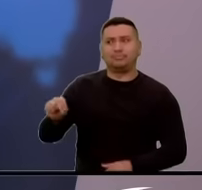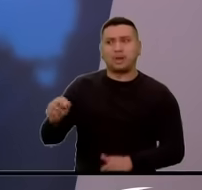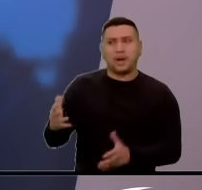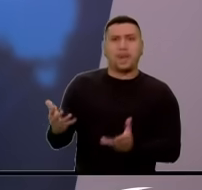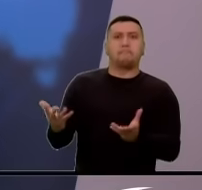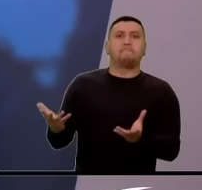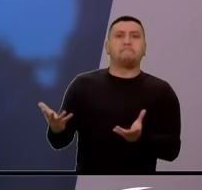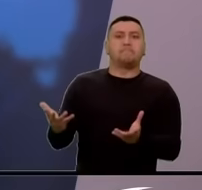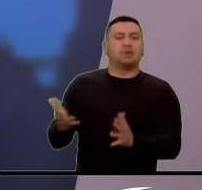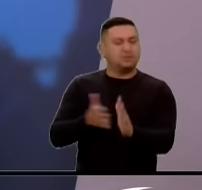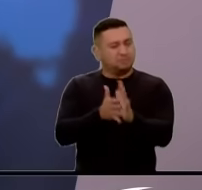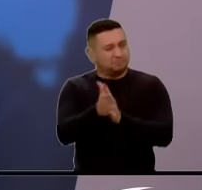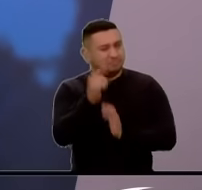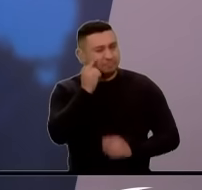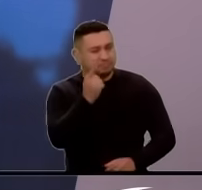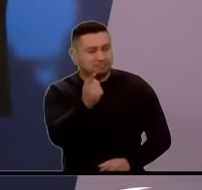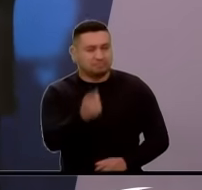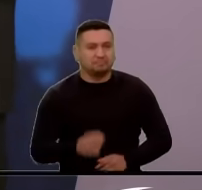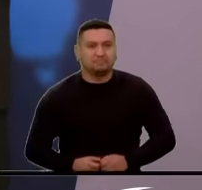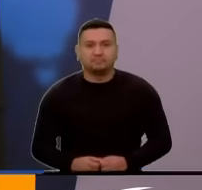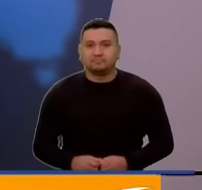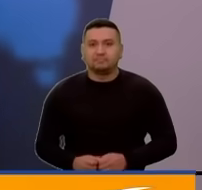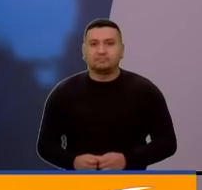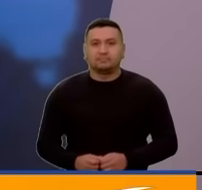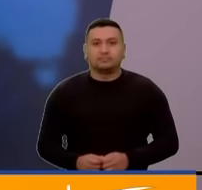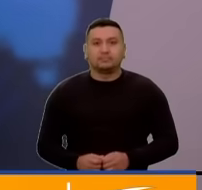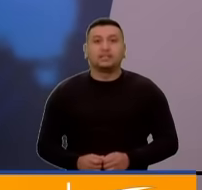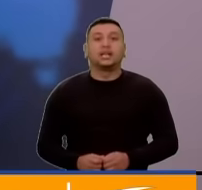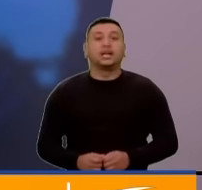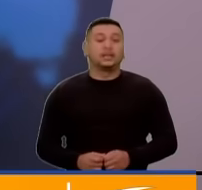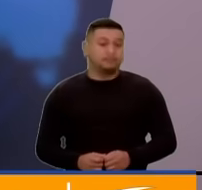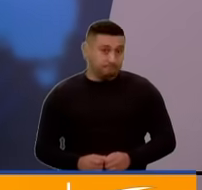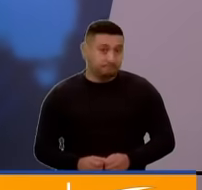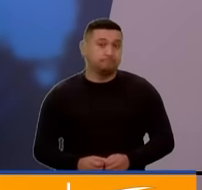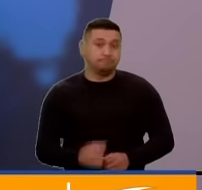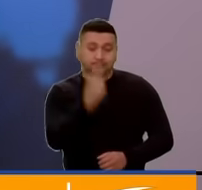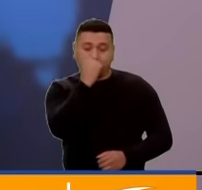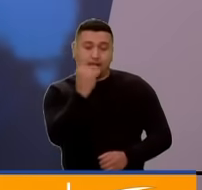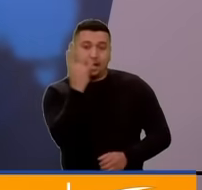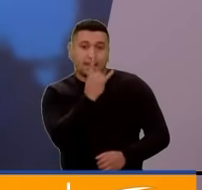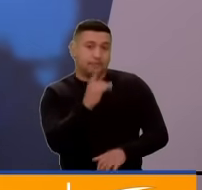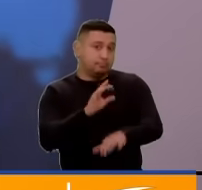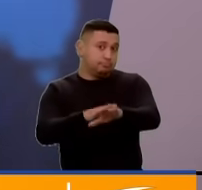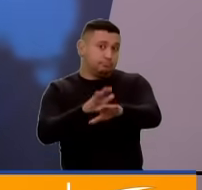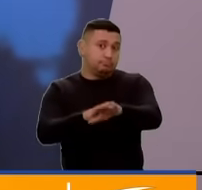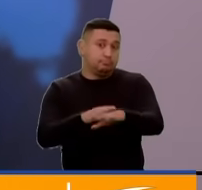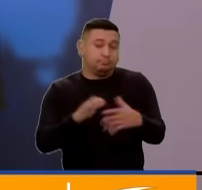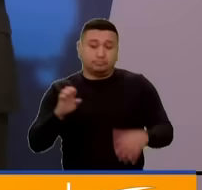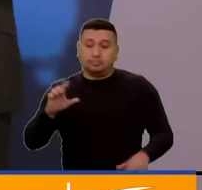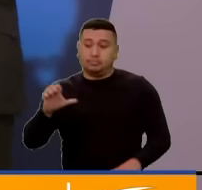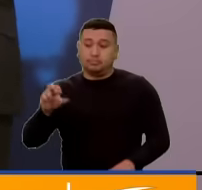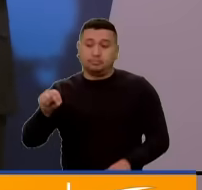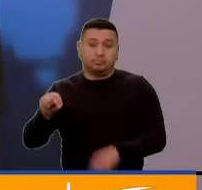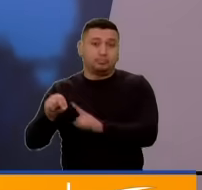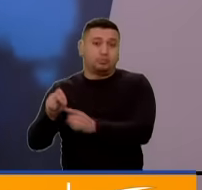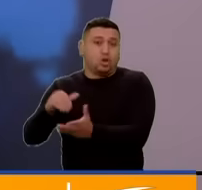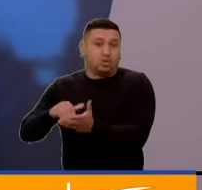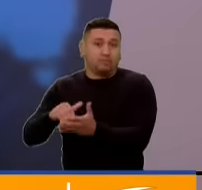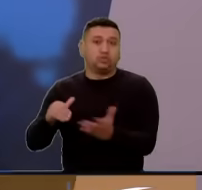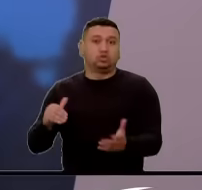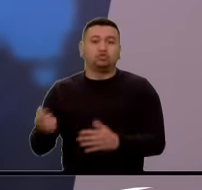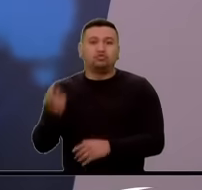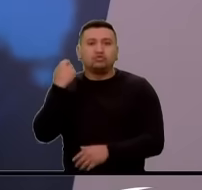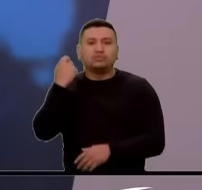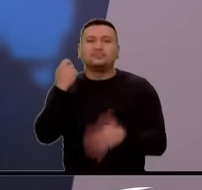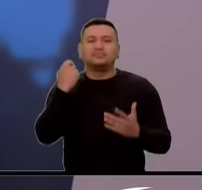Alejandra, el ELN vuelve al ataque. El pasado 31 de diciembre, el concejal Luis Naranjo viajó en su camioneta